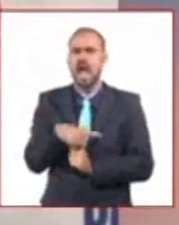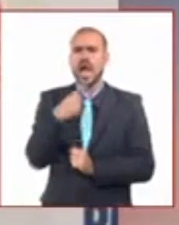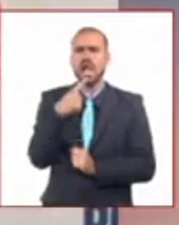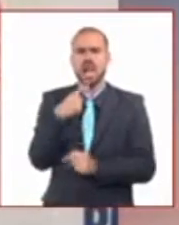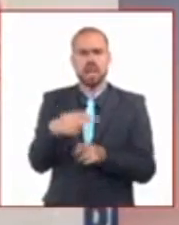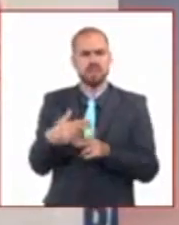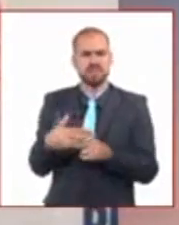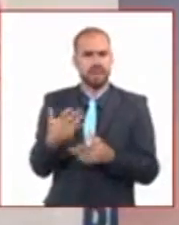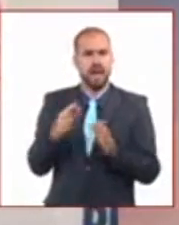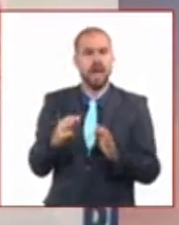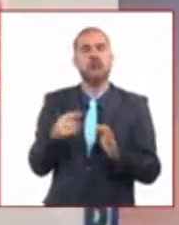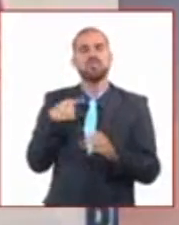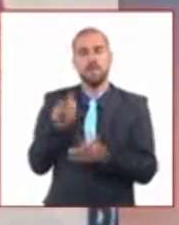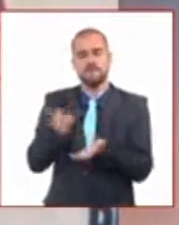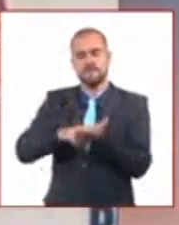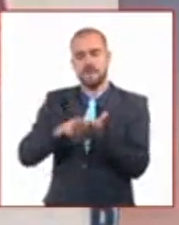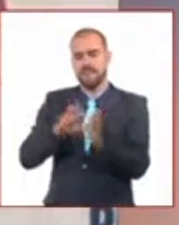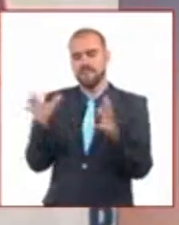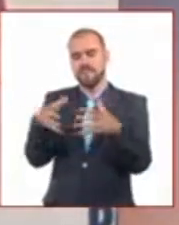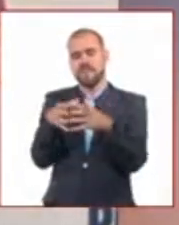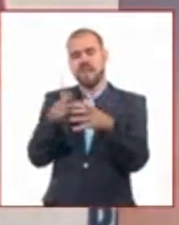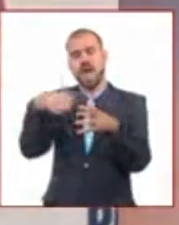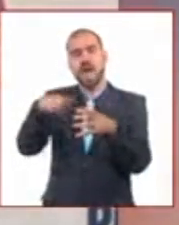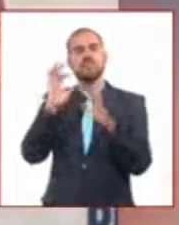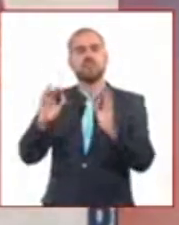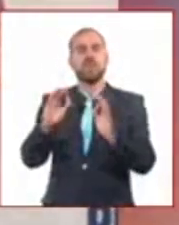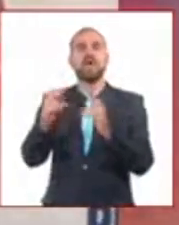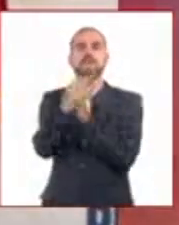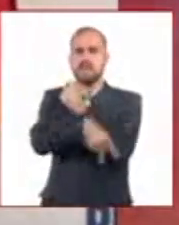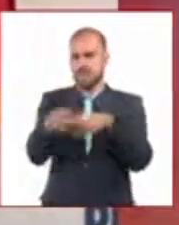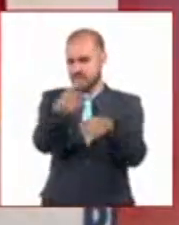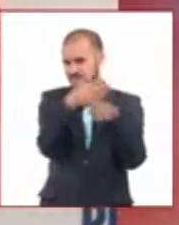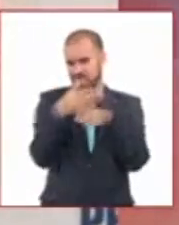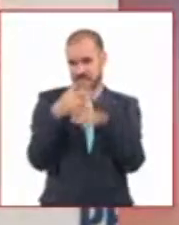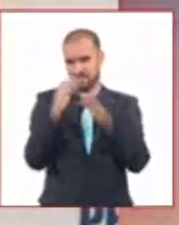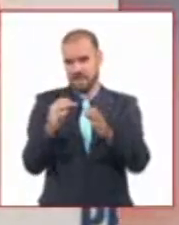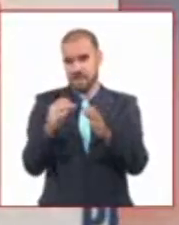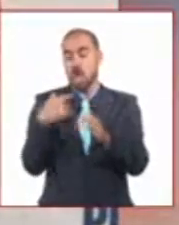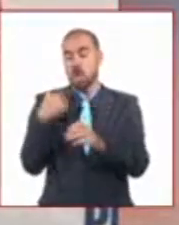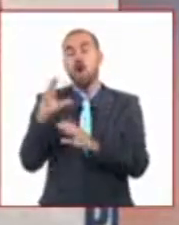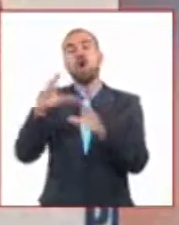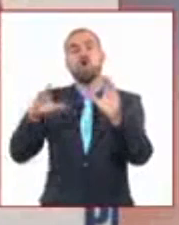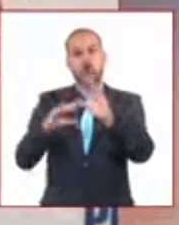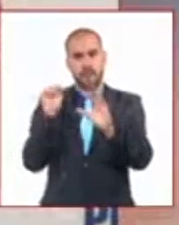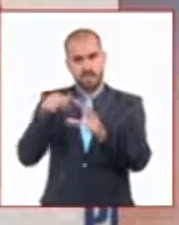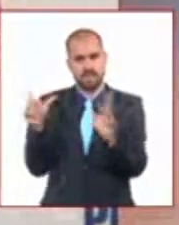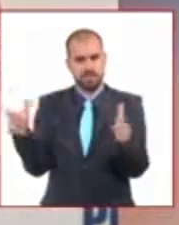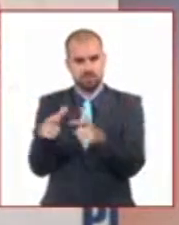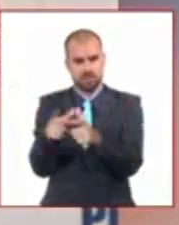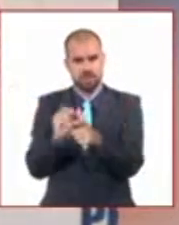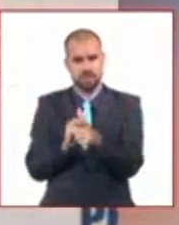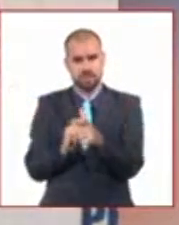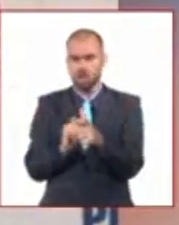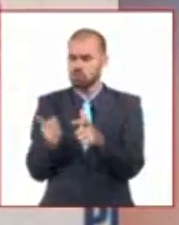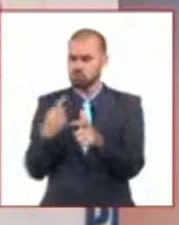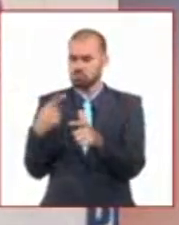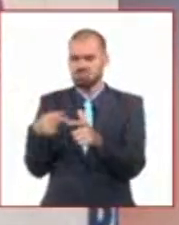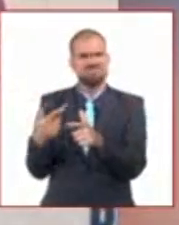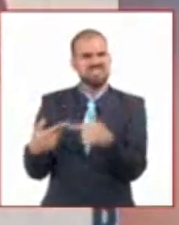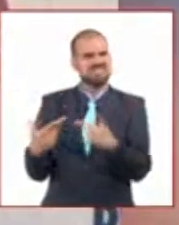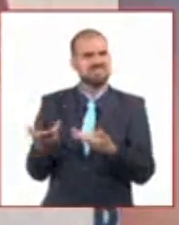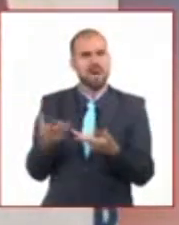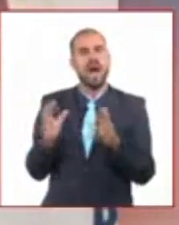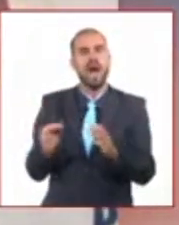la asamblea internacional de los pueblos y estoy aquí en la cumbre de los pueblos esta iniciativa es una actividad que fue convocada por organizaciones